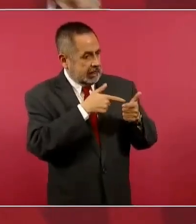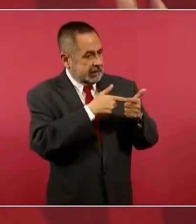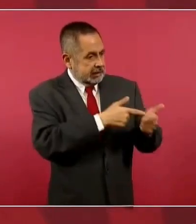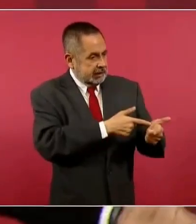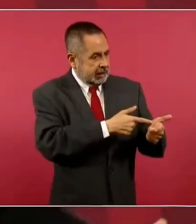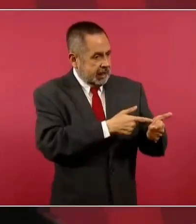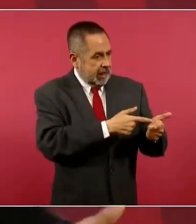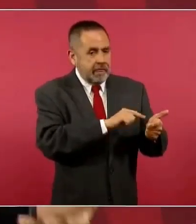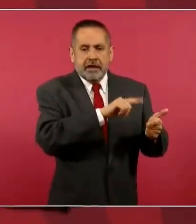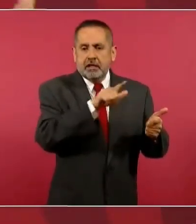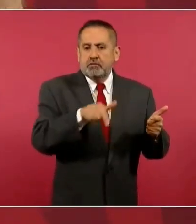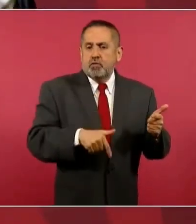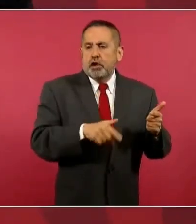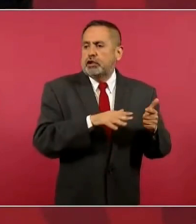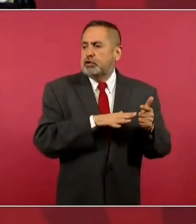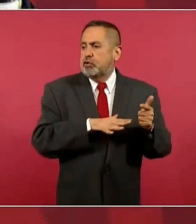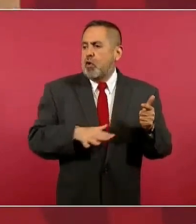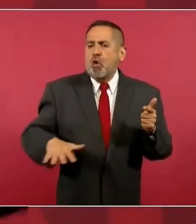se iba